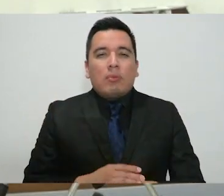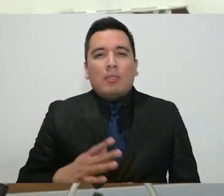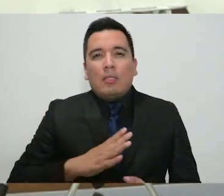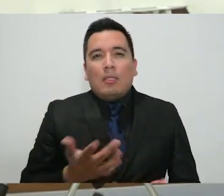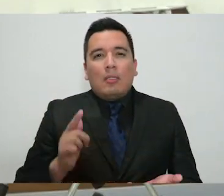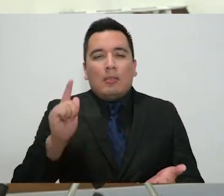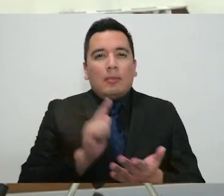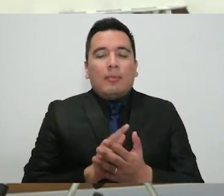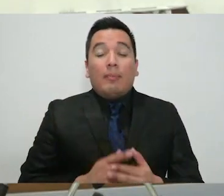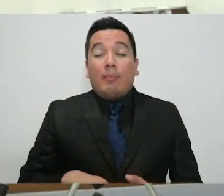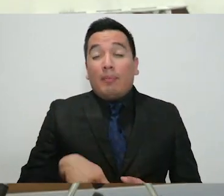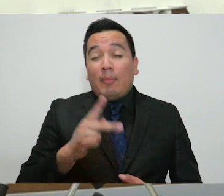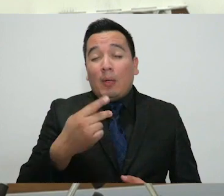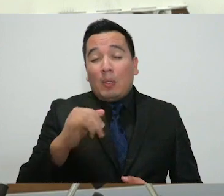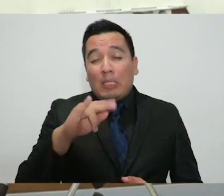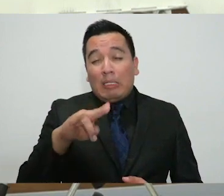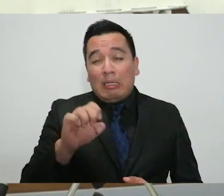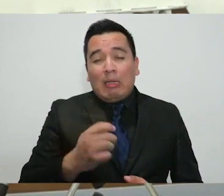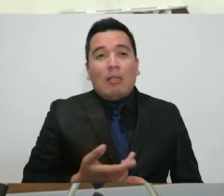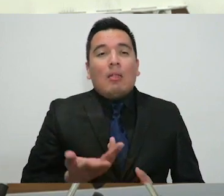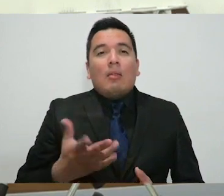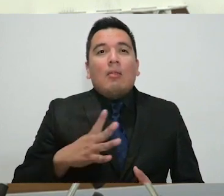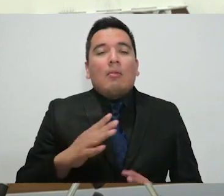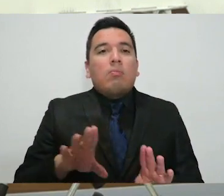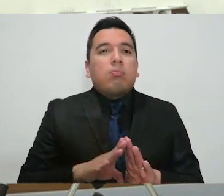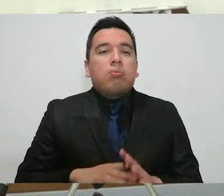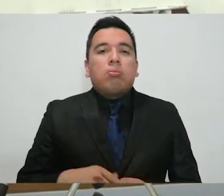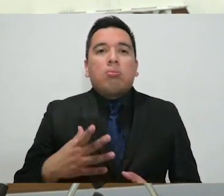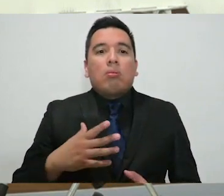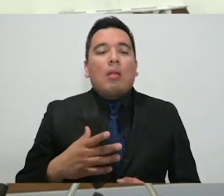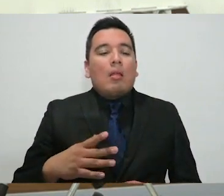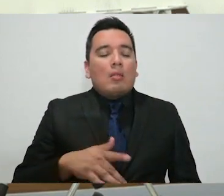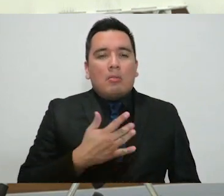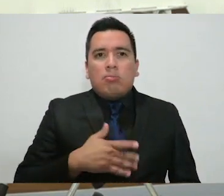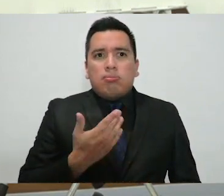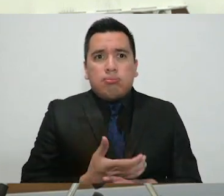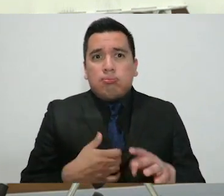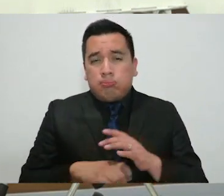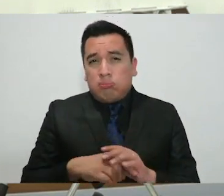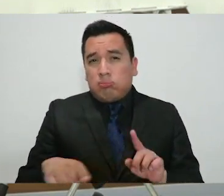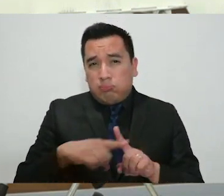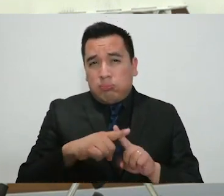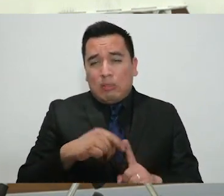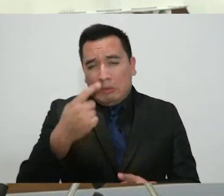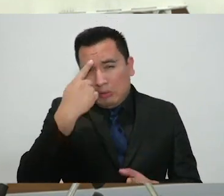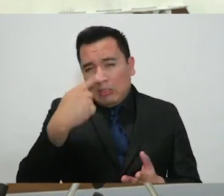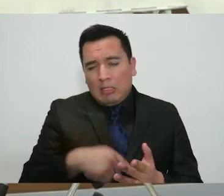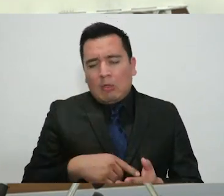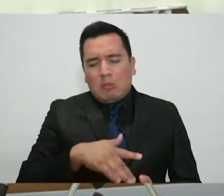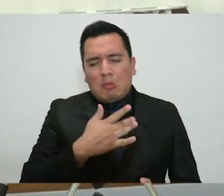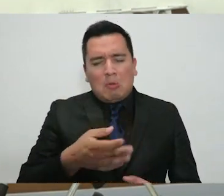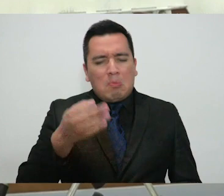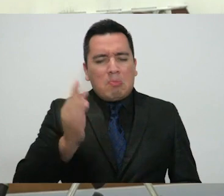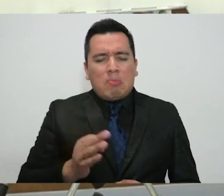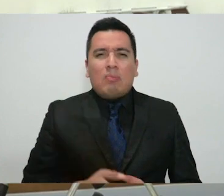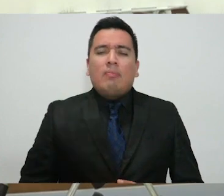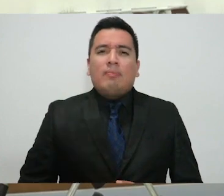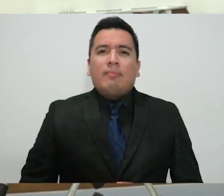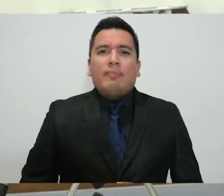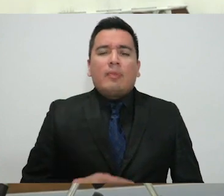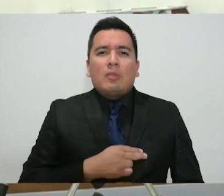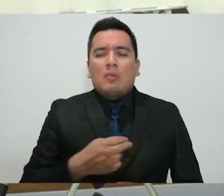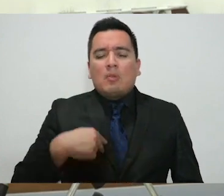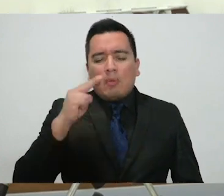legislación, pero el INE lo desarrolló a través de acciones afirmativas con las cuales yo estoy completamente de acuerdo. Dijo, a ver, vamos a